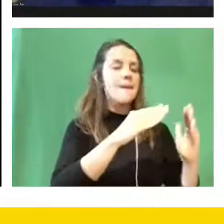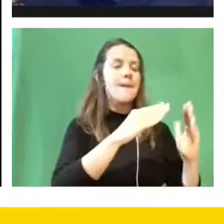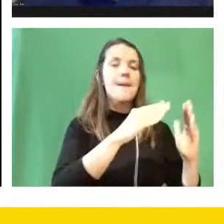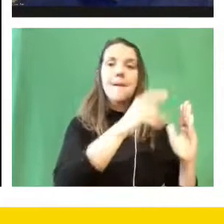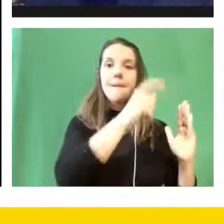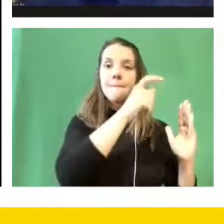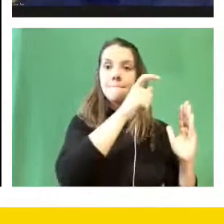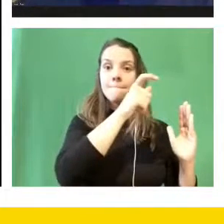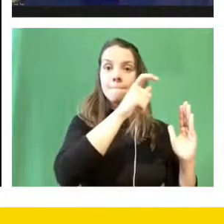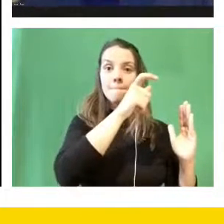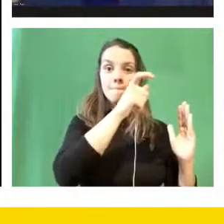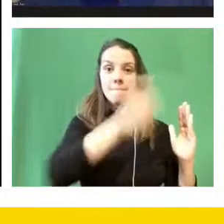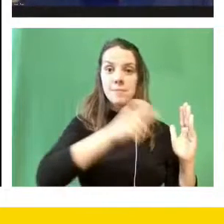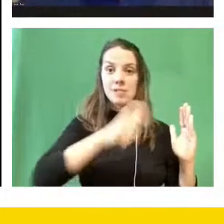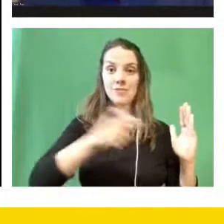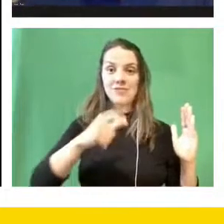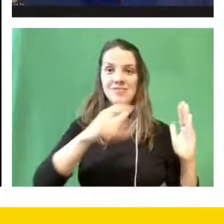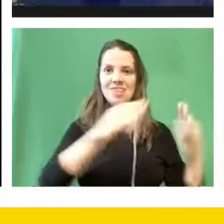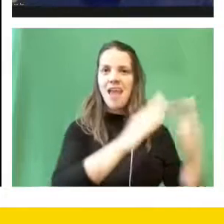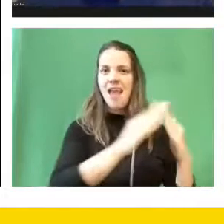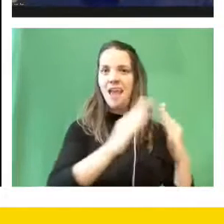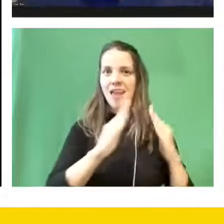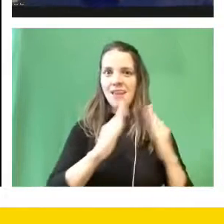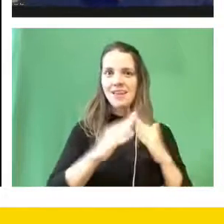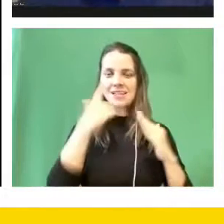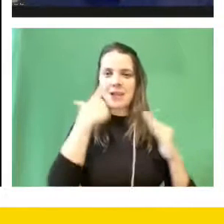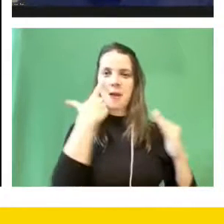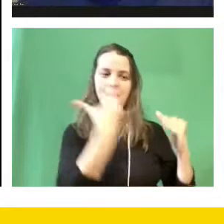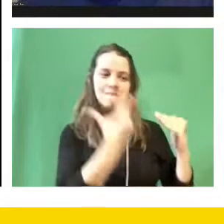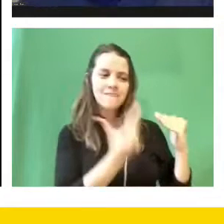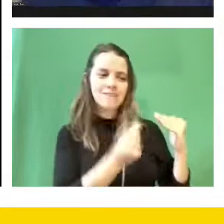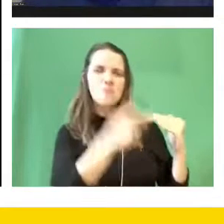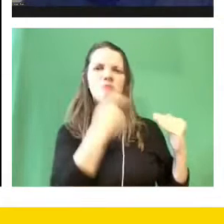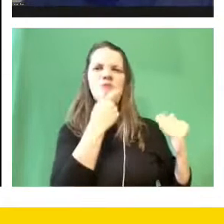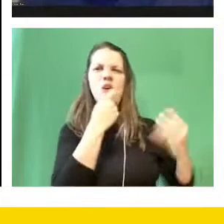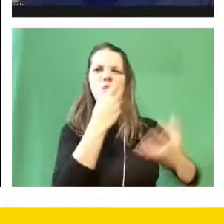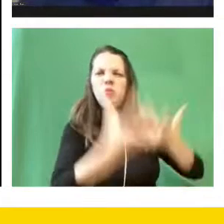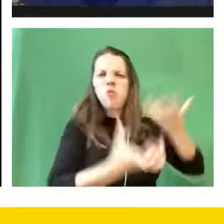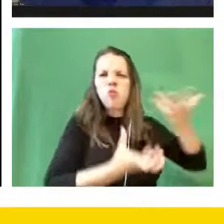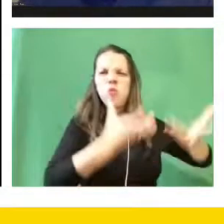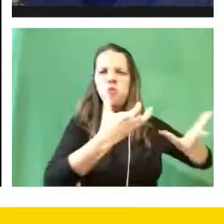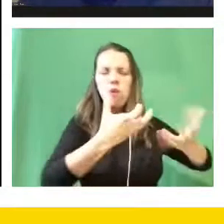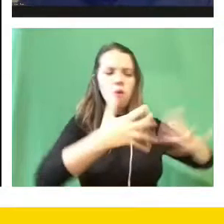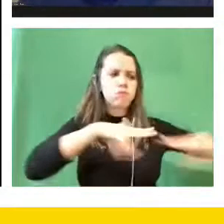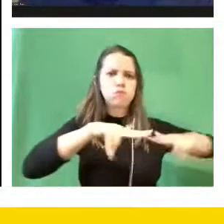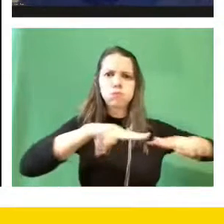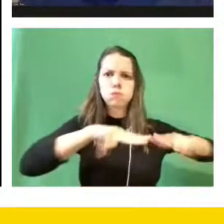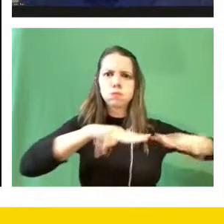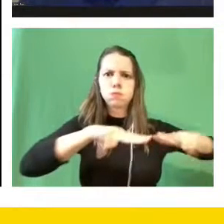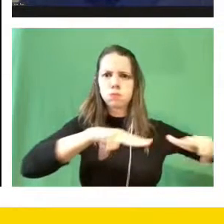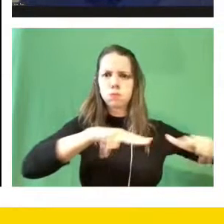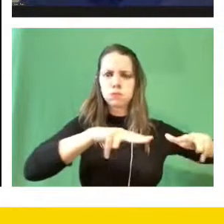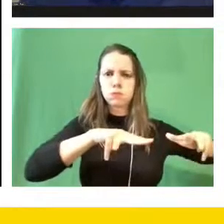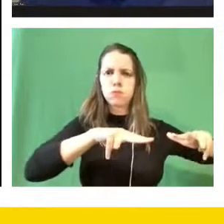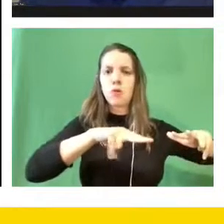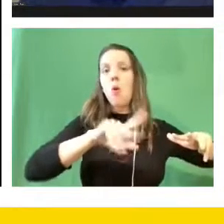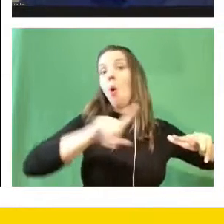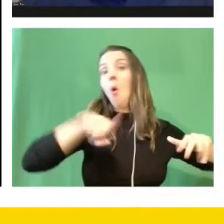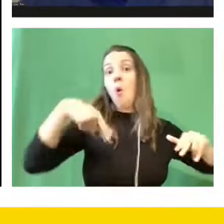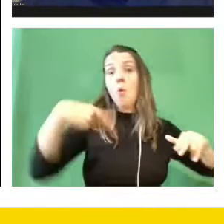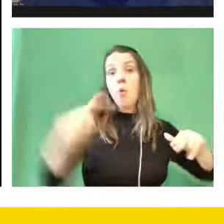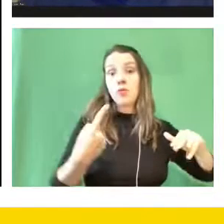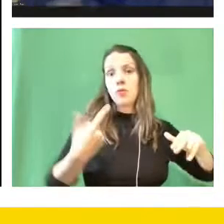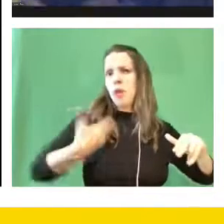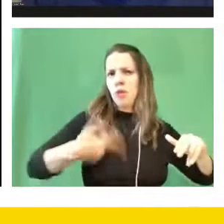siniestros o emergencias, y se dice tales como incendios, terremotos u otros eventos, es decir, u otras amenazas que puedan dañar